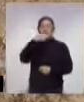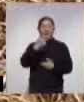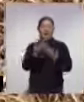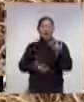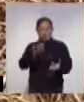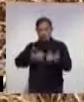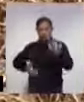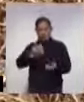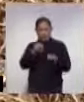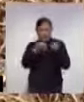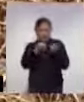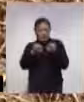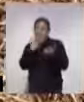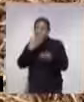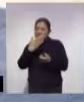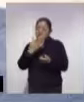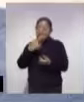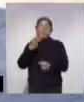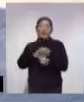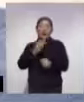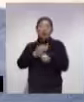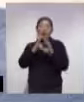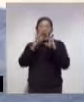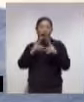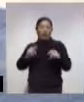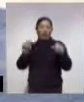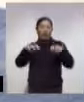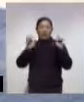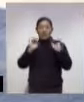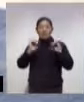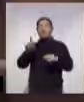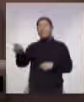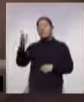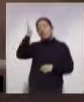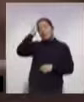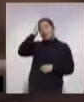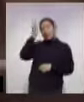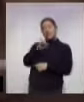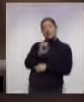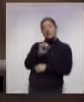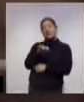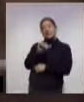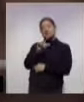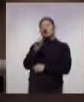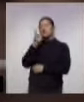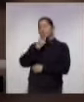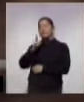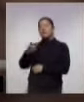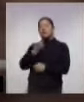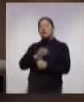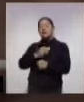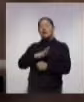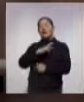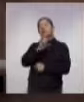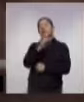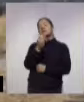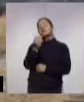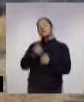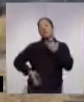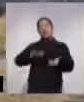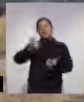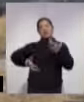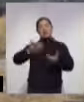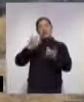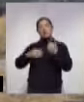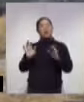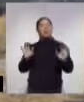controladas ante la presente temporada de estiaje. El titular del área, Renato Díaz, explicó que en lo que va del año se han registrado 39 incendios que